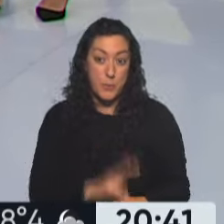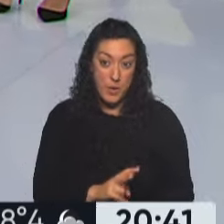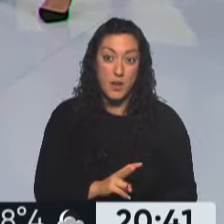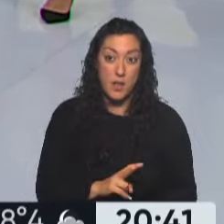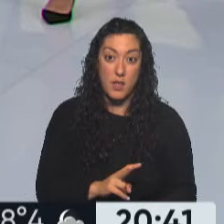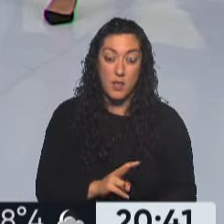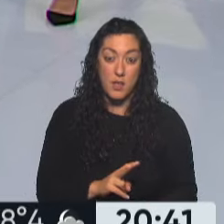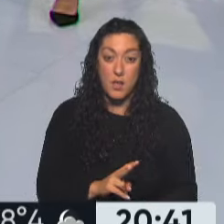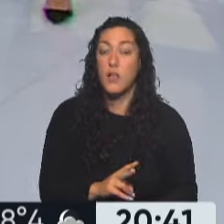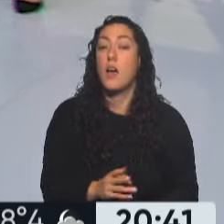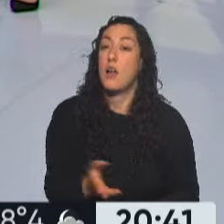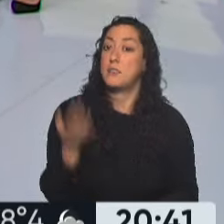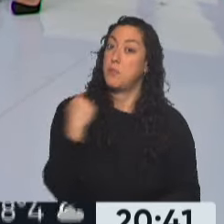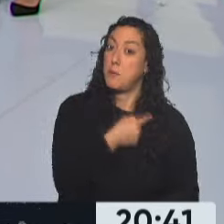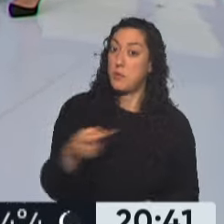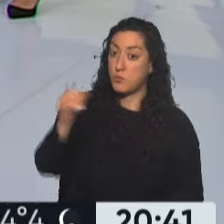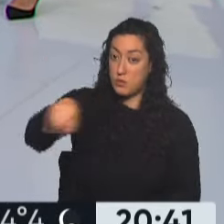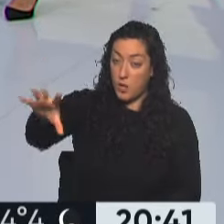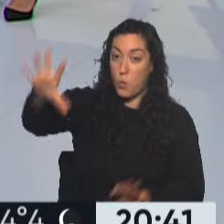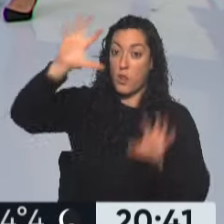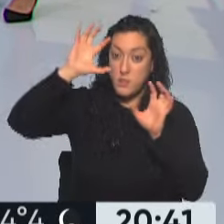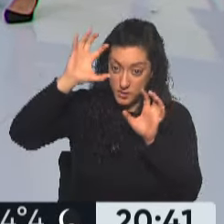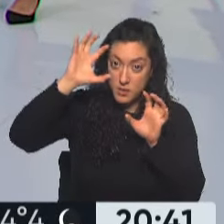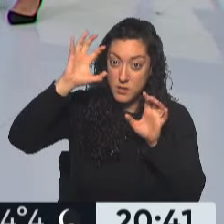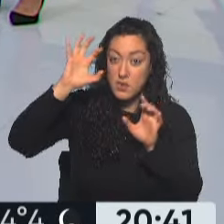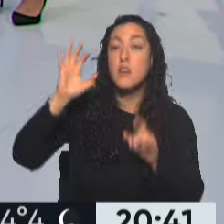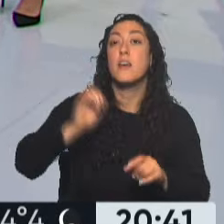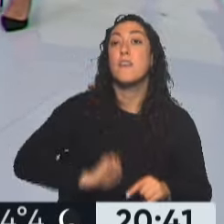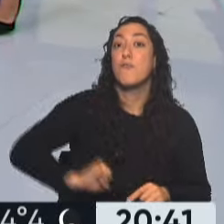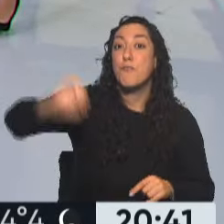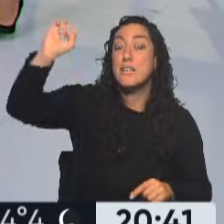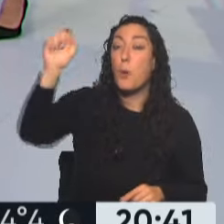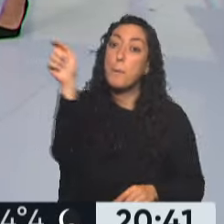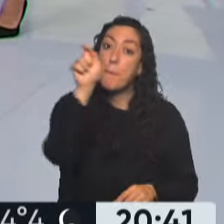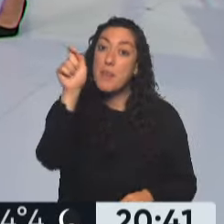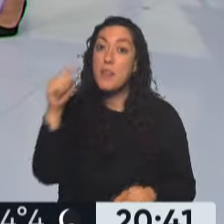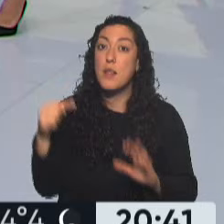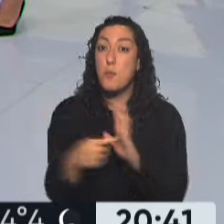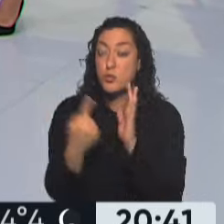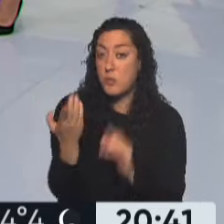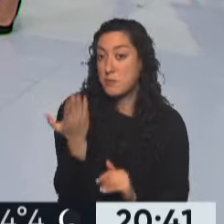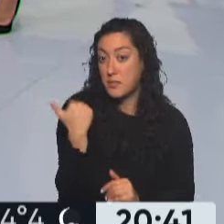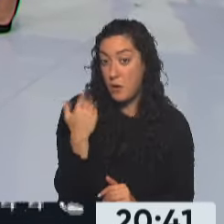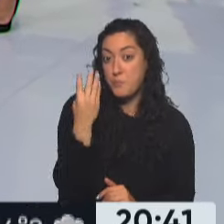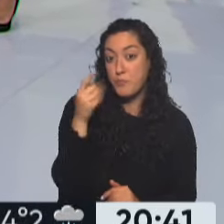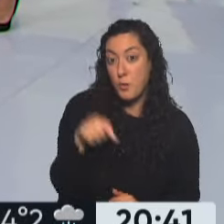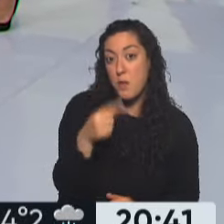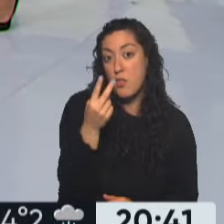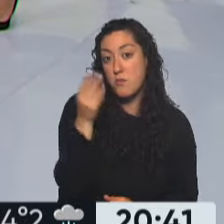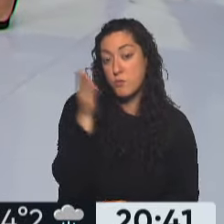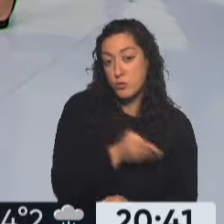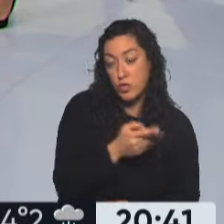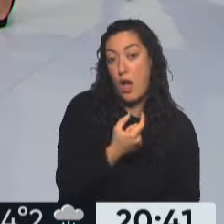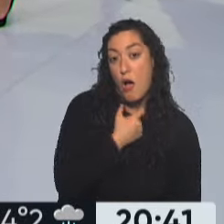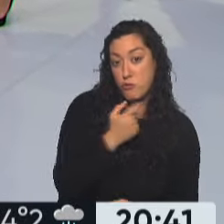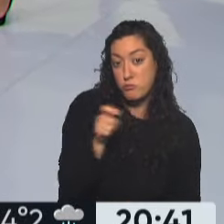Recordemos que la semana pasada conocimos el dato de cuánto fue la inflación en la Ciudad Autónoma de Buenos Aires. Un 4,2% en